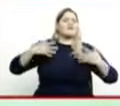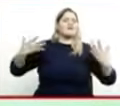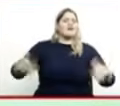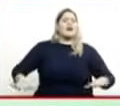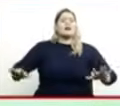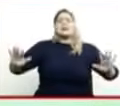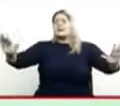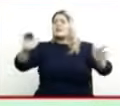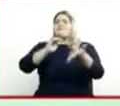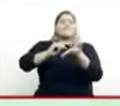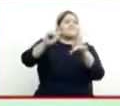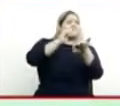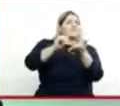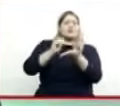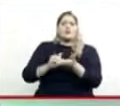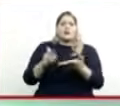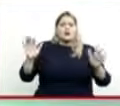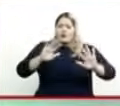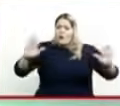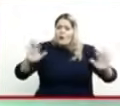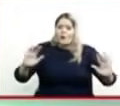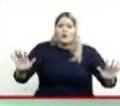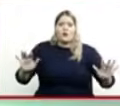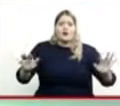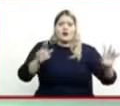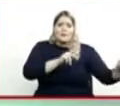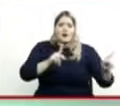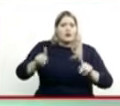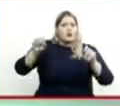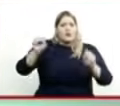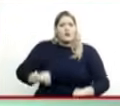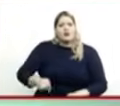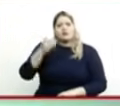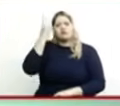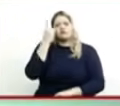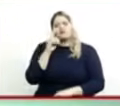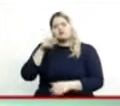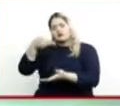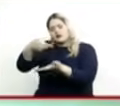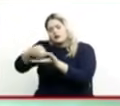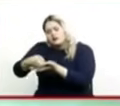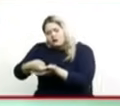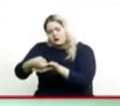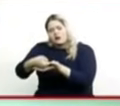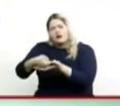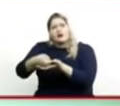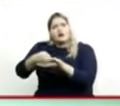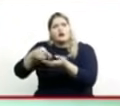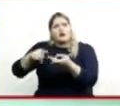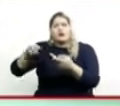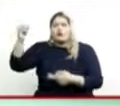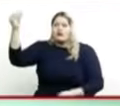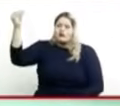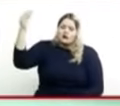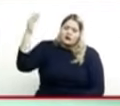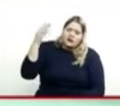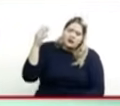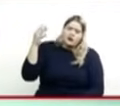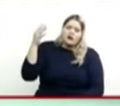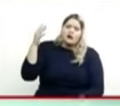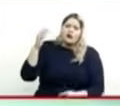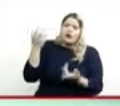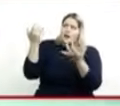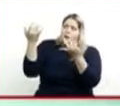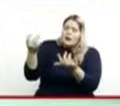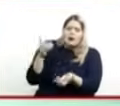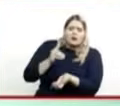justificaciones. La gente no puede seguir durmiendo en el piso, bajo el sol y con hambre, esperando un médico